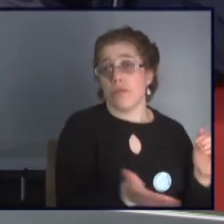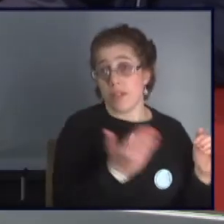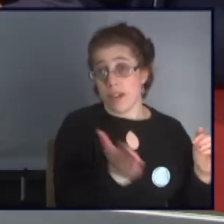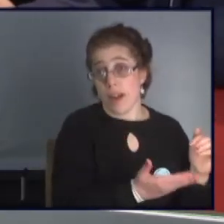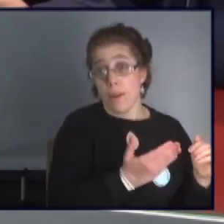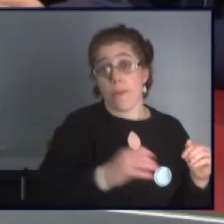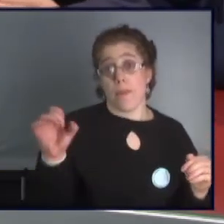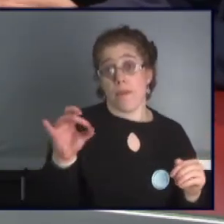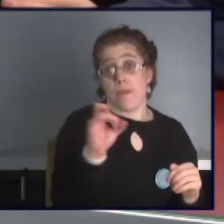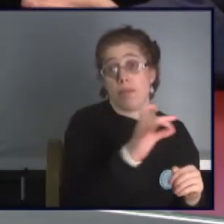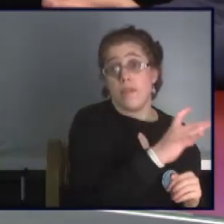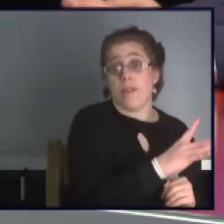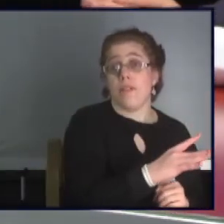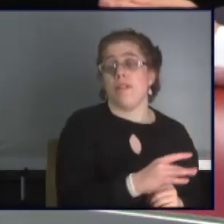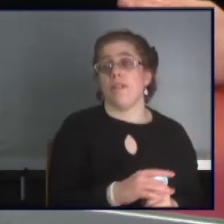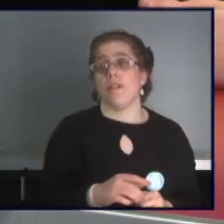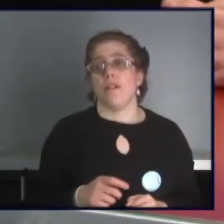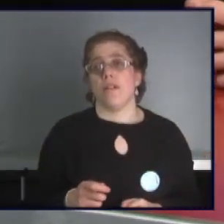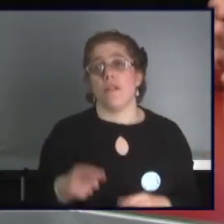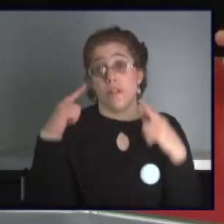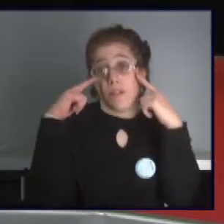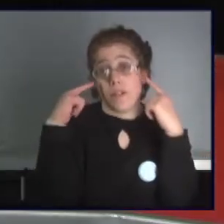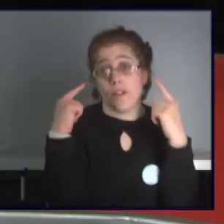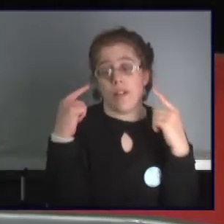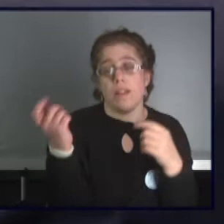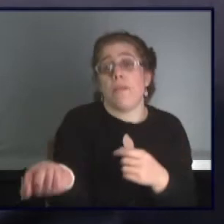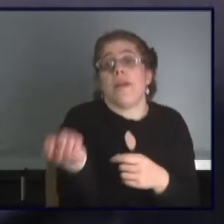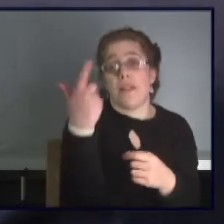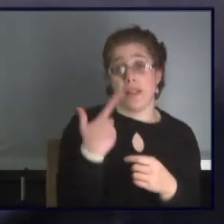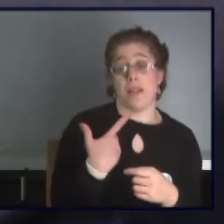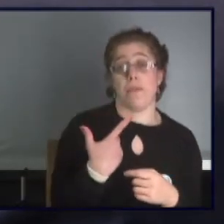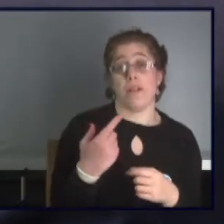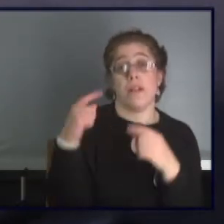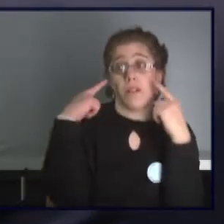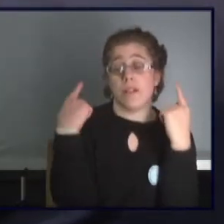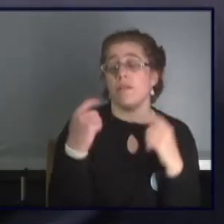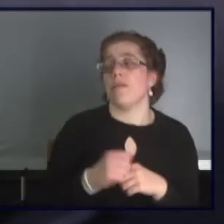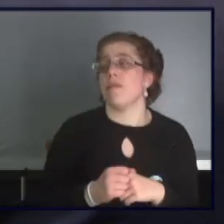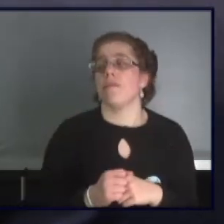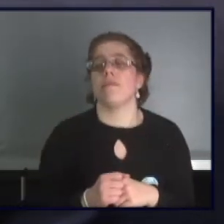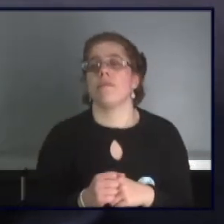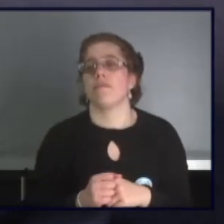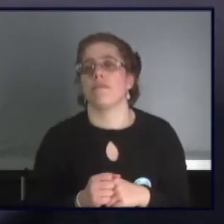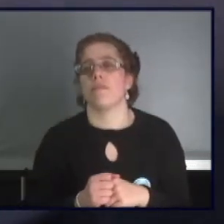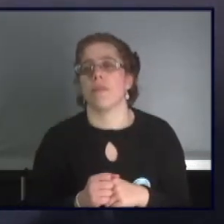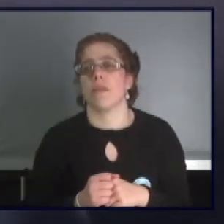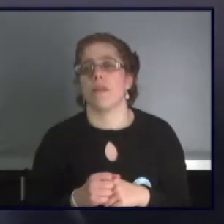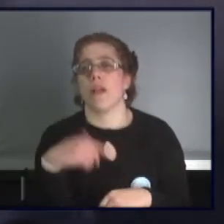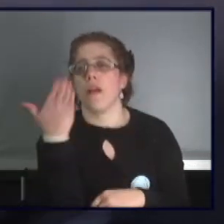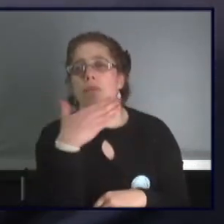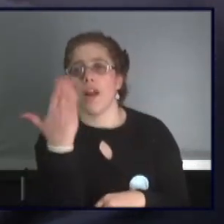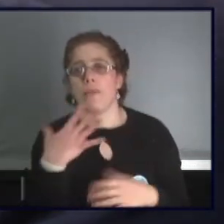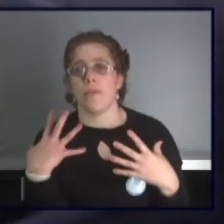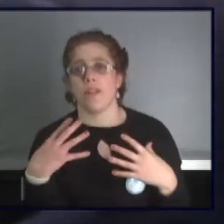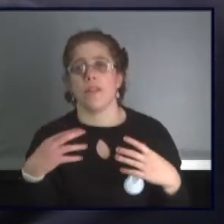todo lo contrario ahora dependemos de china hay en absoluto de todo hernando si hablamos del tema de